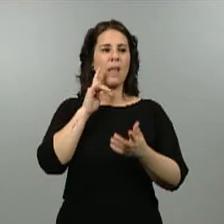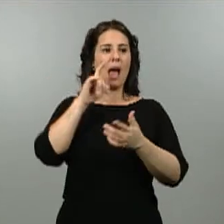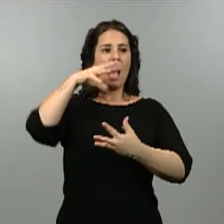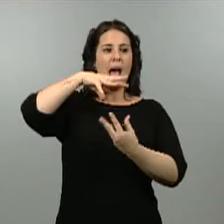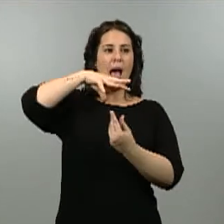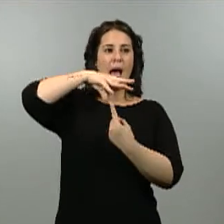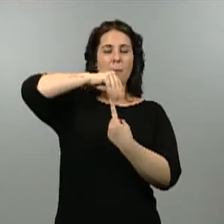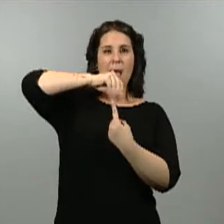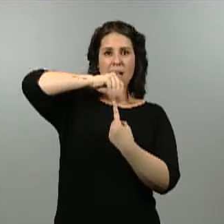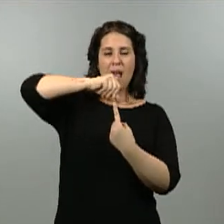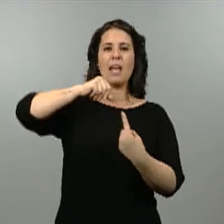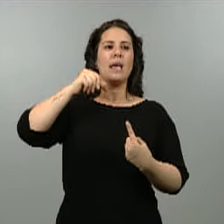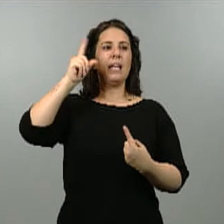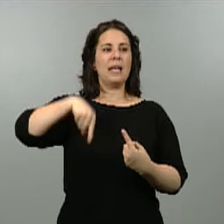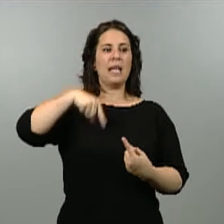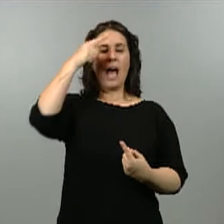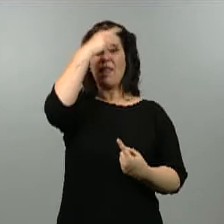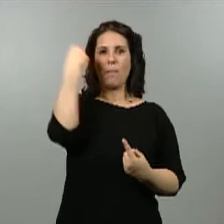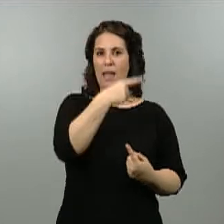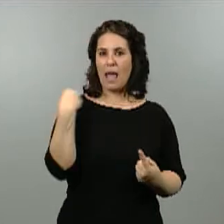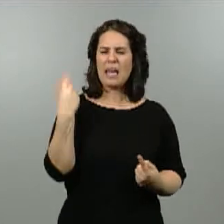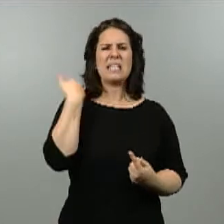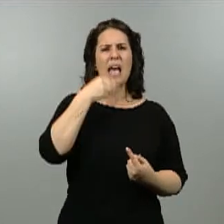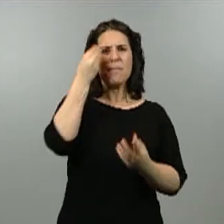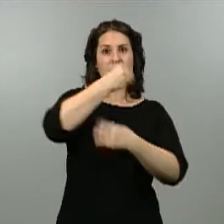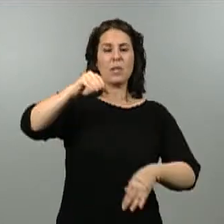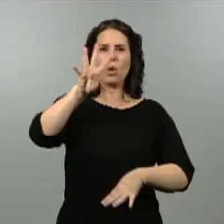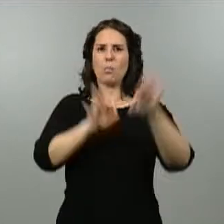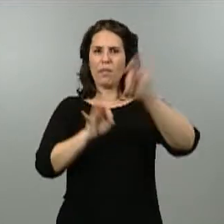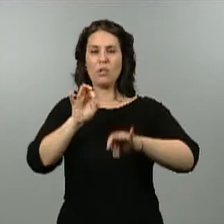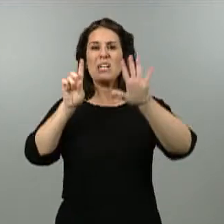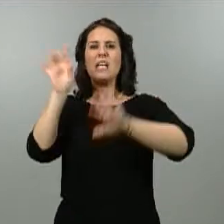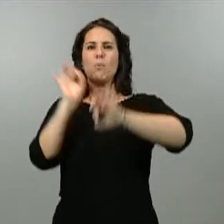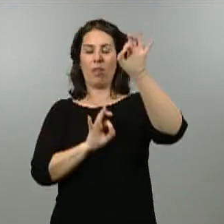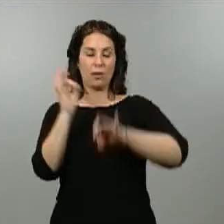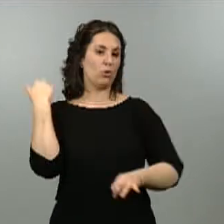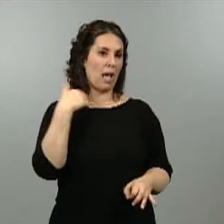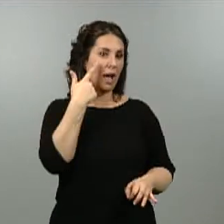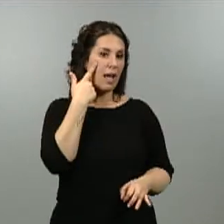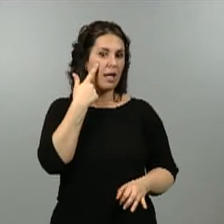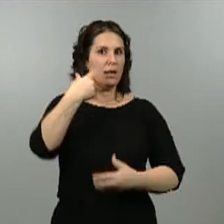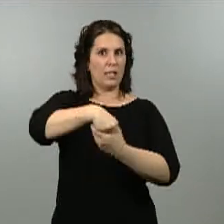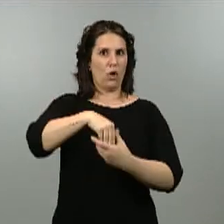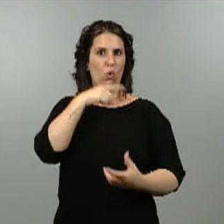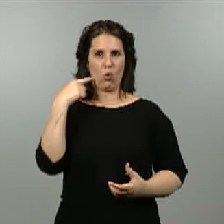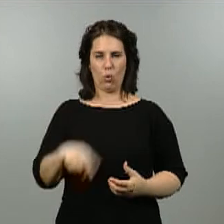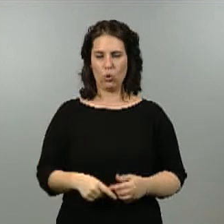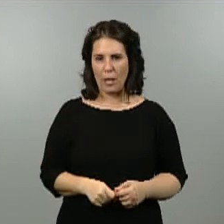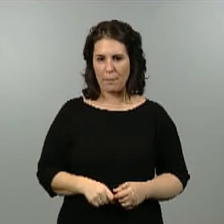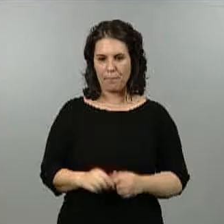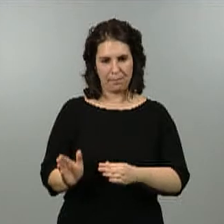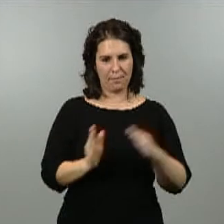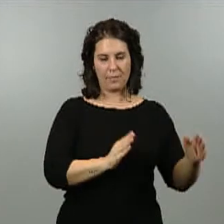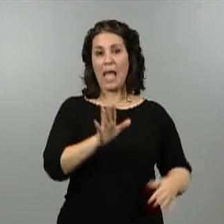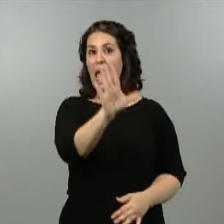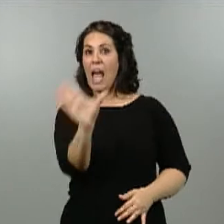incrementando entre alrededor del 4% y el 6% que hemos observado en Rusia. En África, sabemos todos que